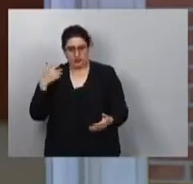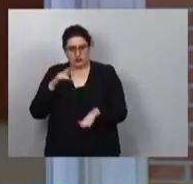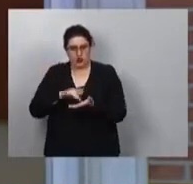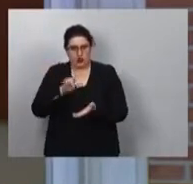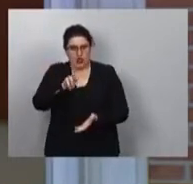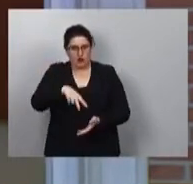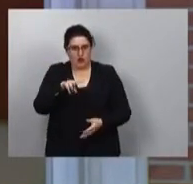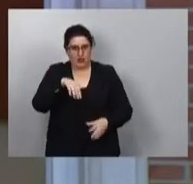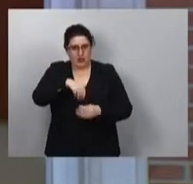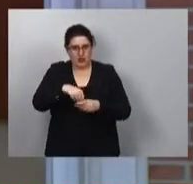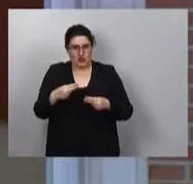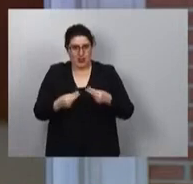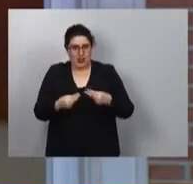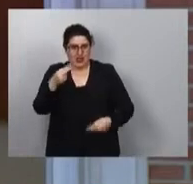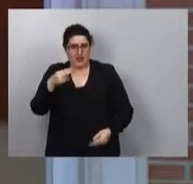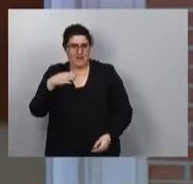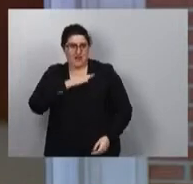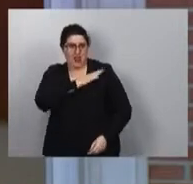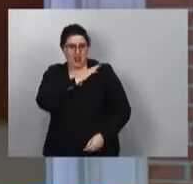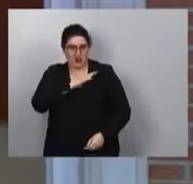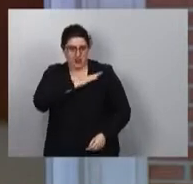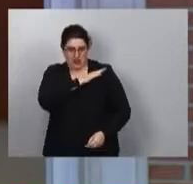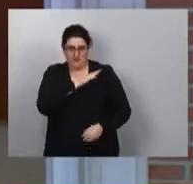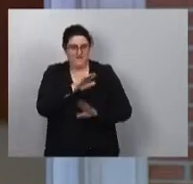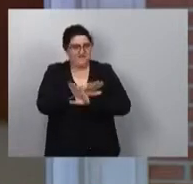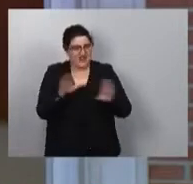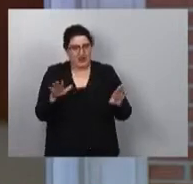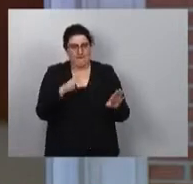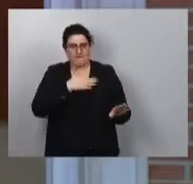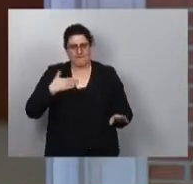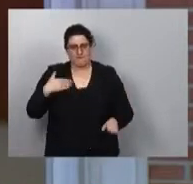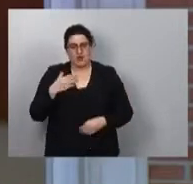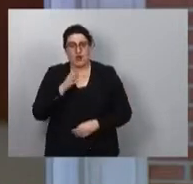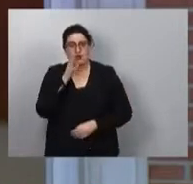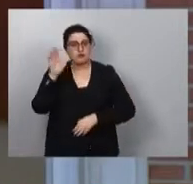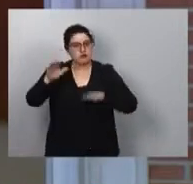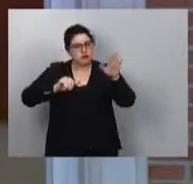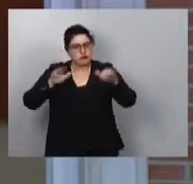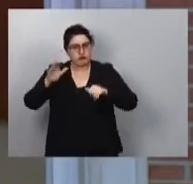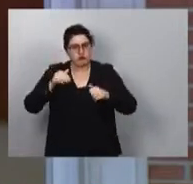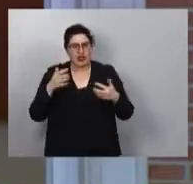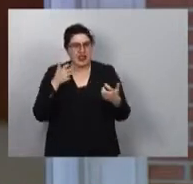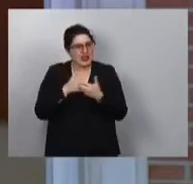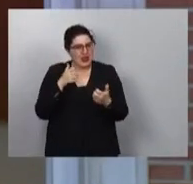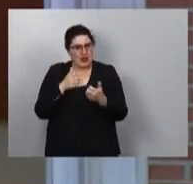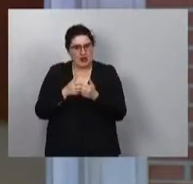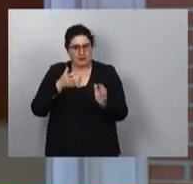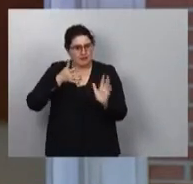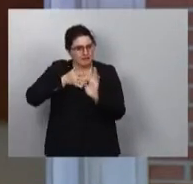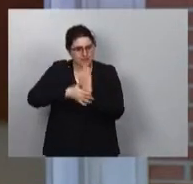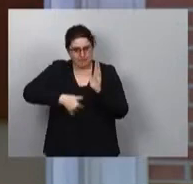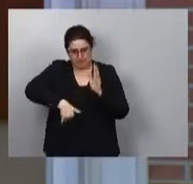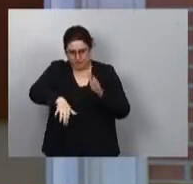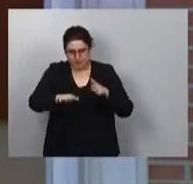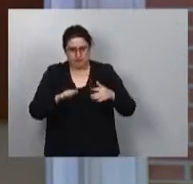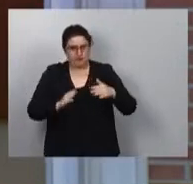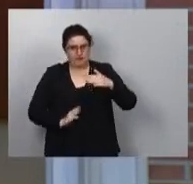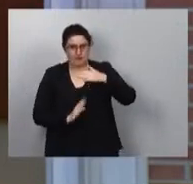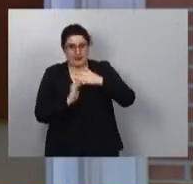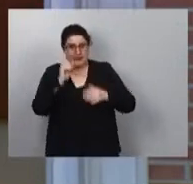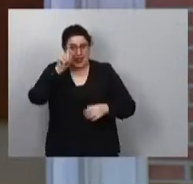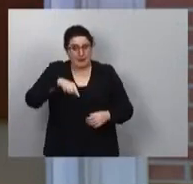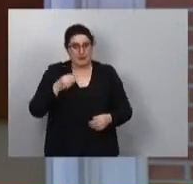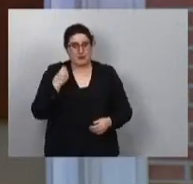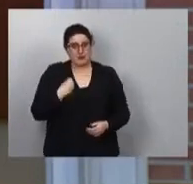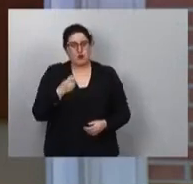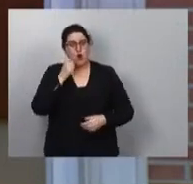estamos mandando este armamento eh que realmente pues no está preparado no para el combate no se queja qui de la calidad del material entonces aquí es